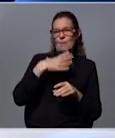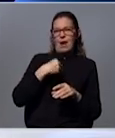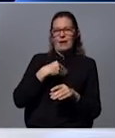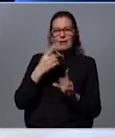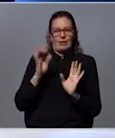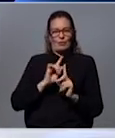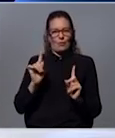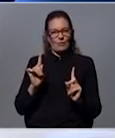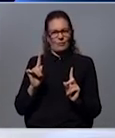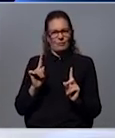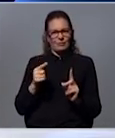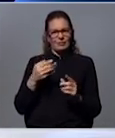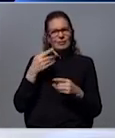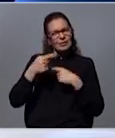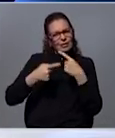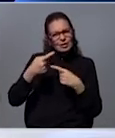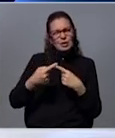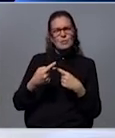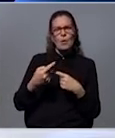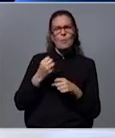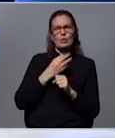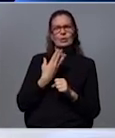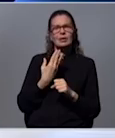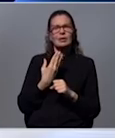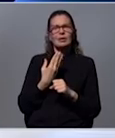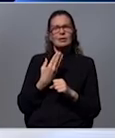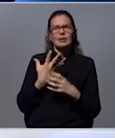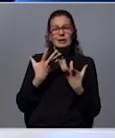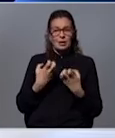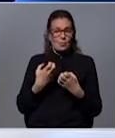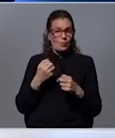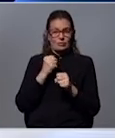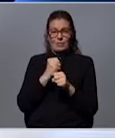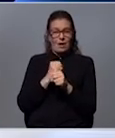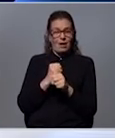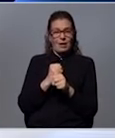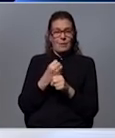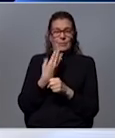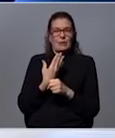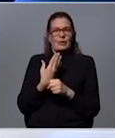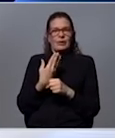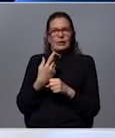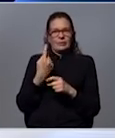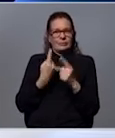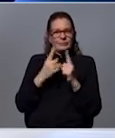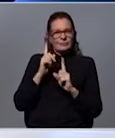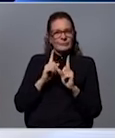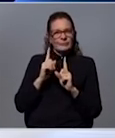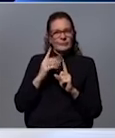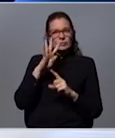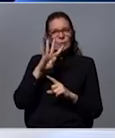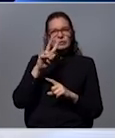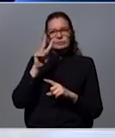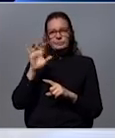porque estamos convencidos de sus virtudes suben su bondad y su eficiencia pero es un mecanismo de